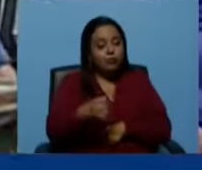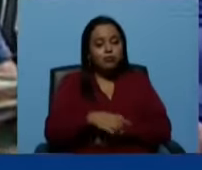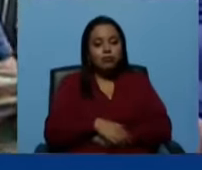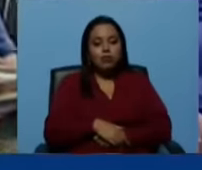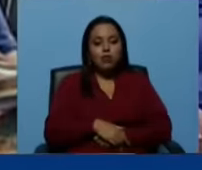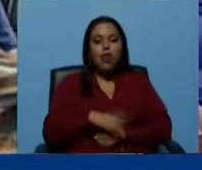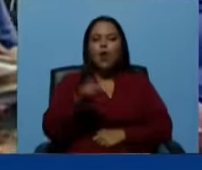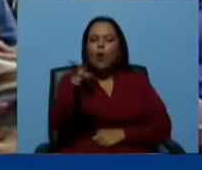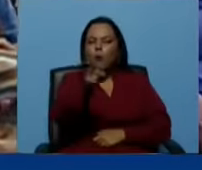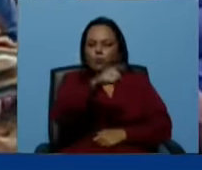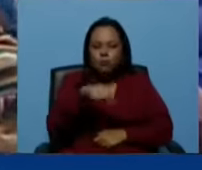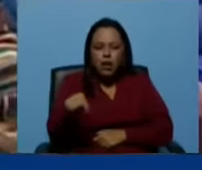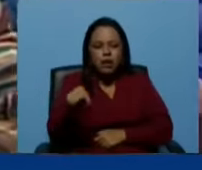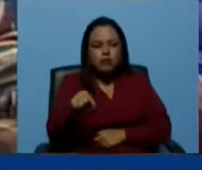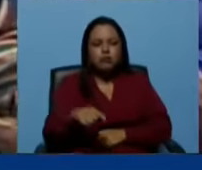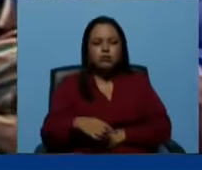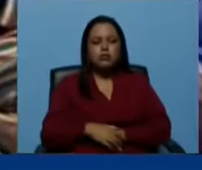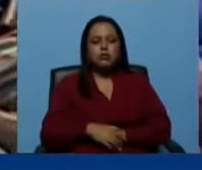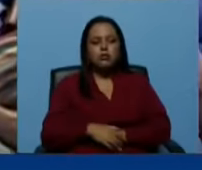ustedes